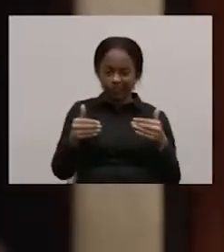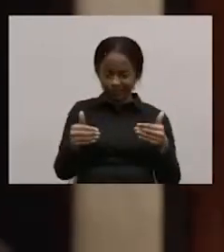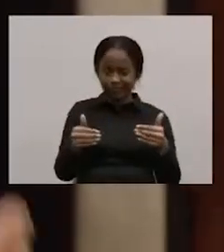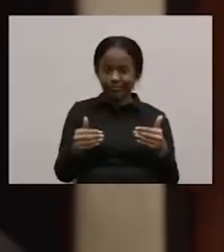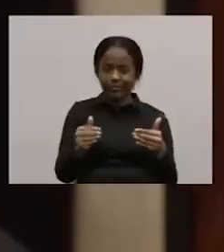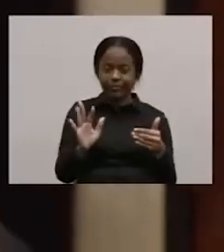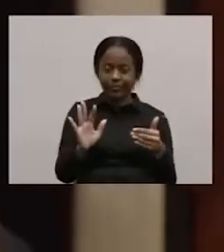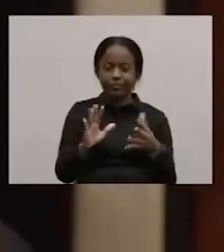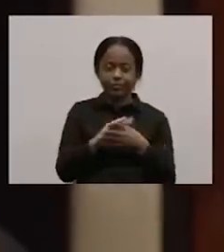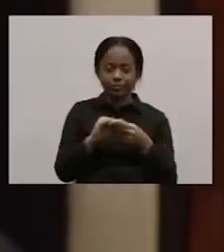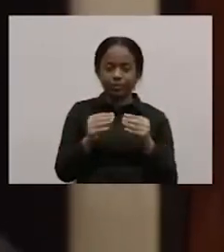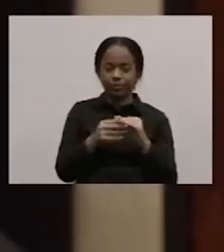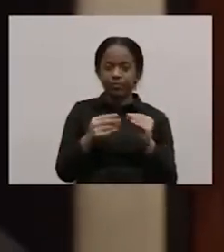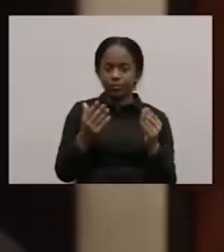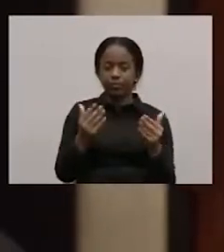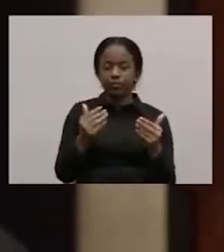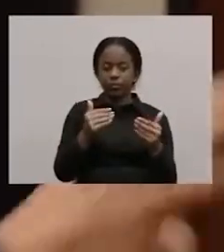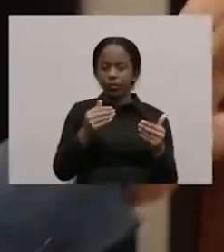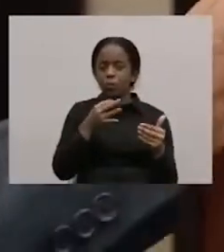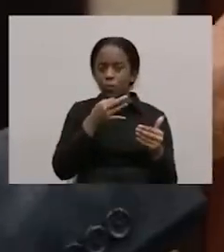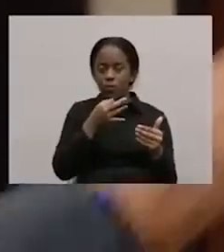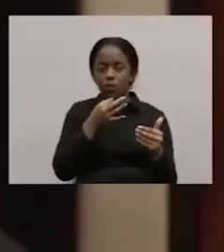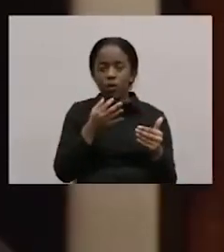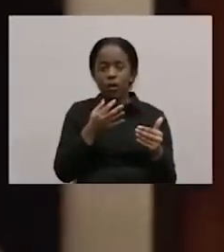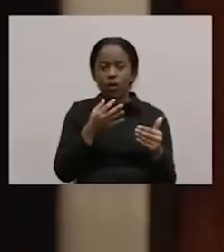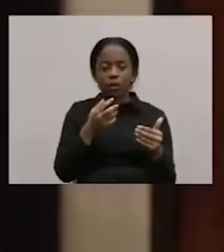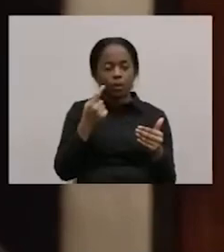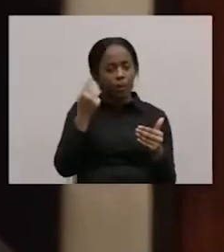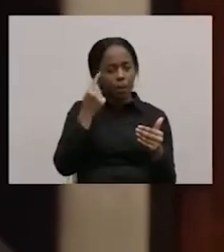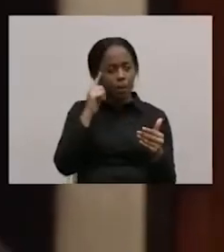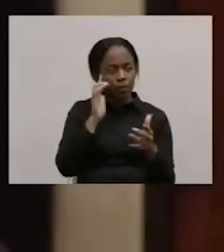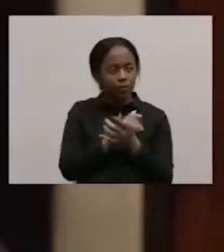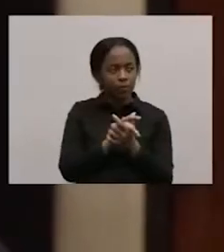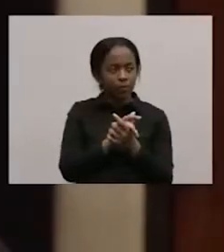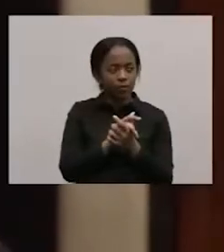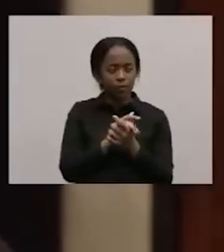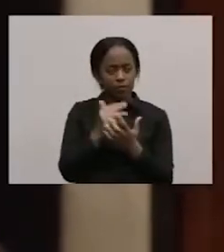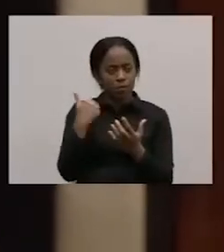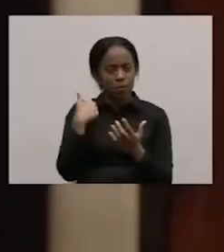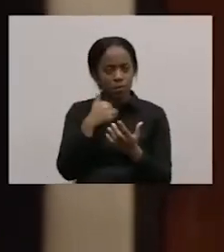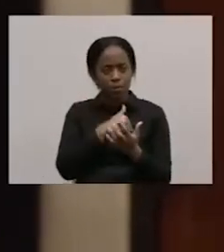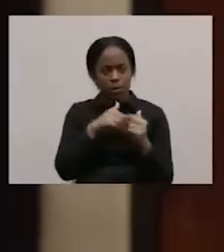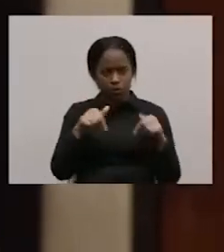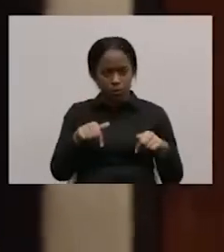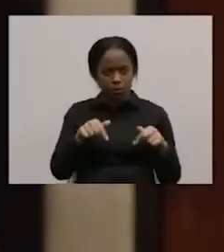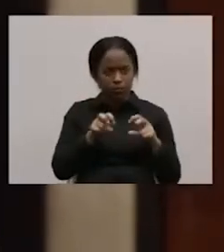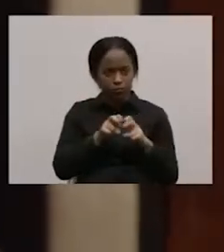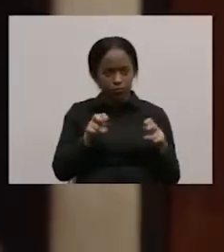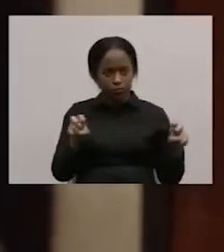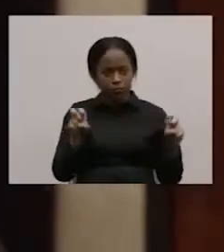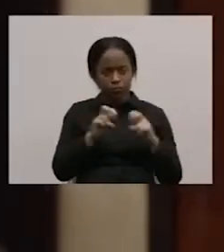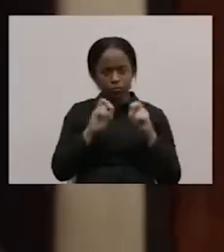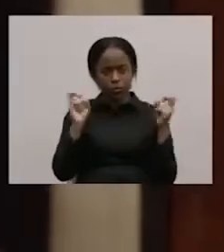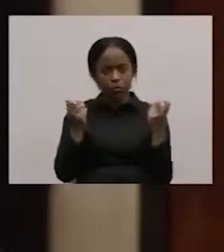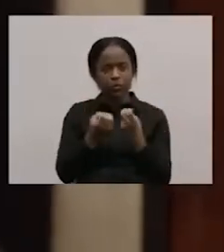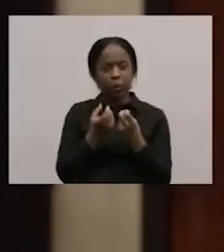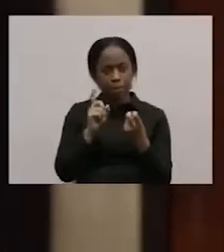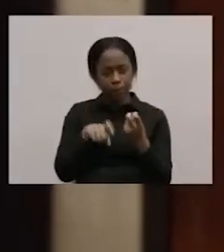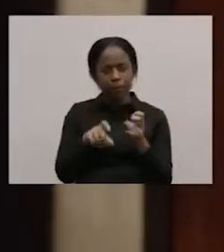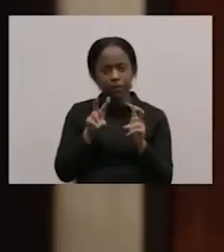abordar próximamente. Y creo que los miembros de este panel deben